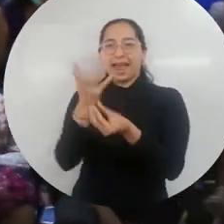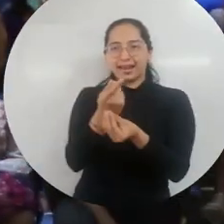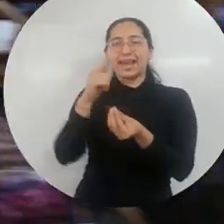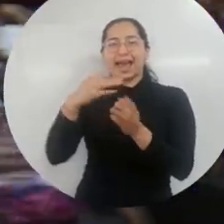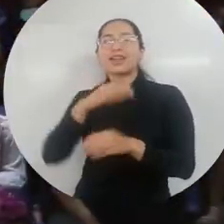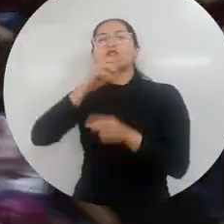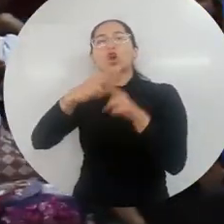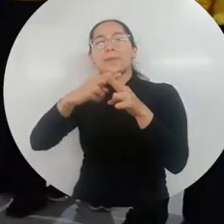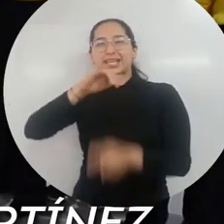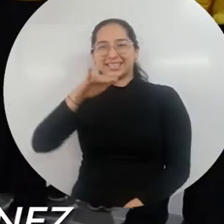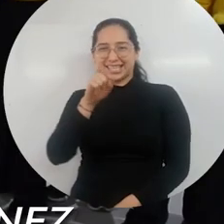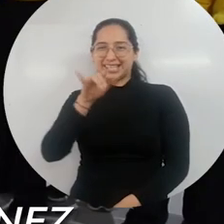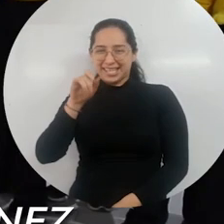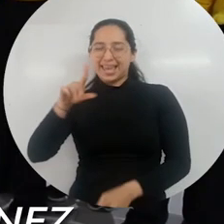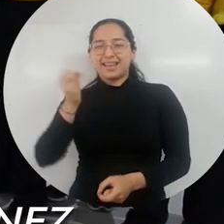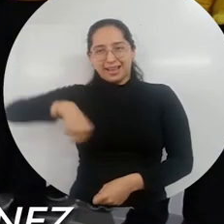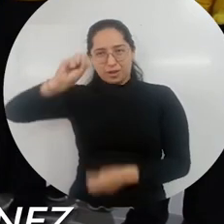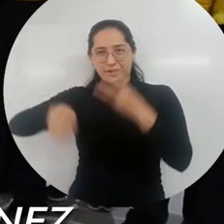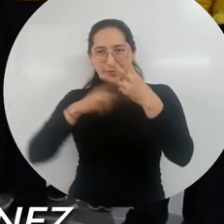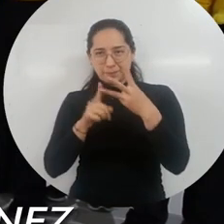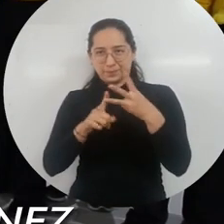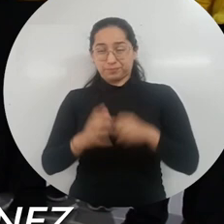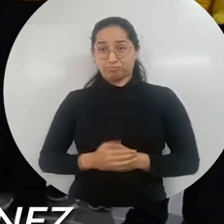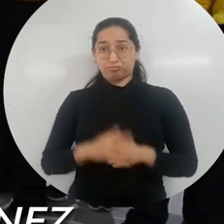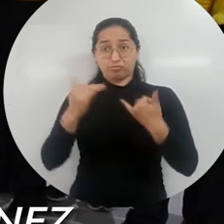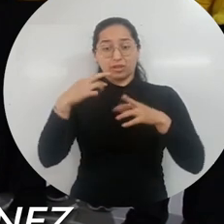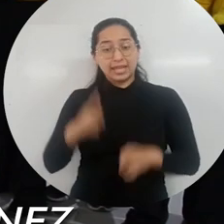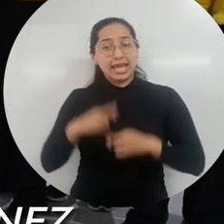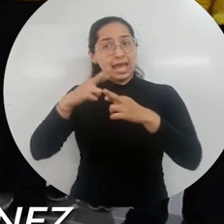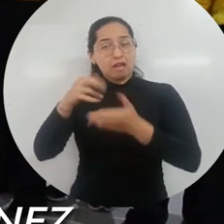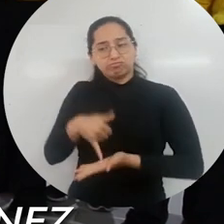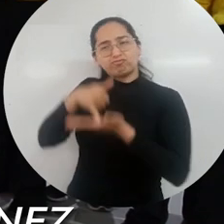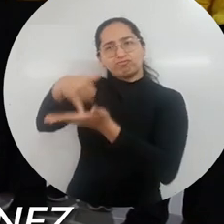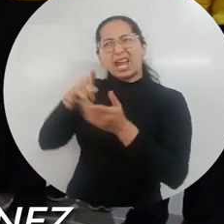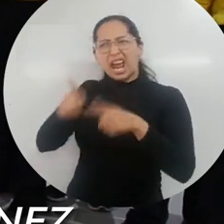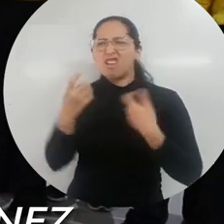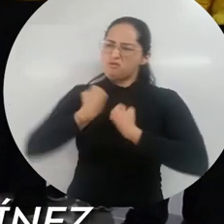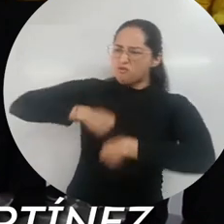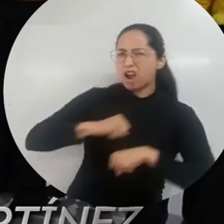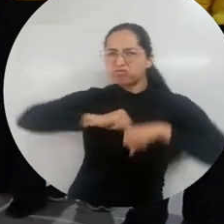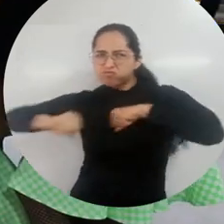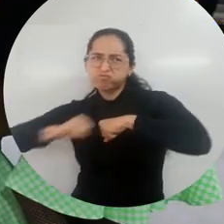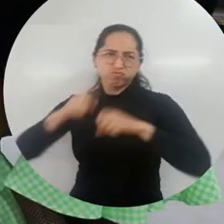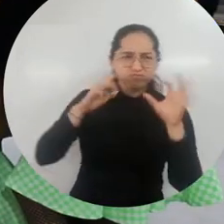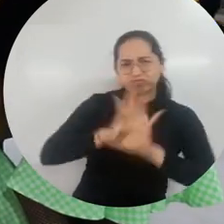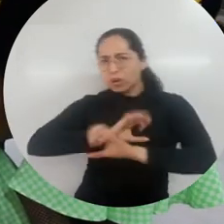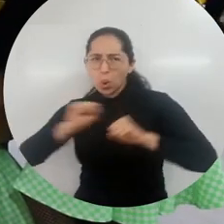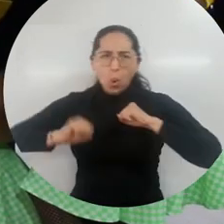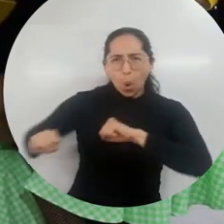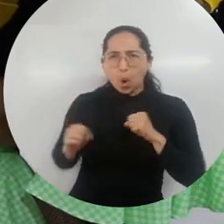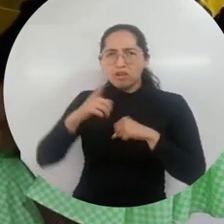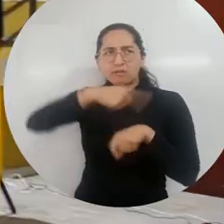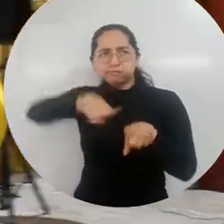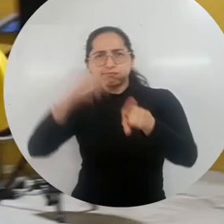de licenciatura en Artes. Es una muestra, es un regalo, un premio a la dedicación, al esfuerzo de tantos